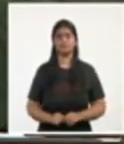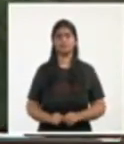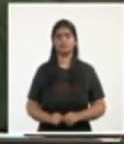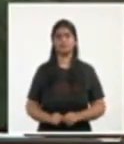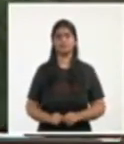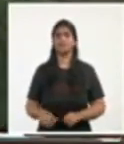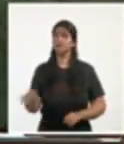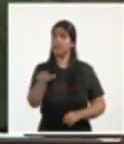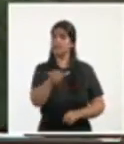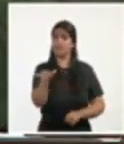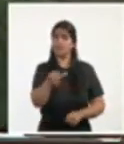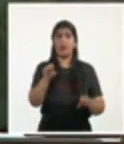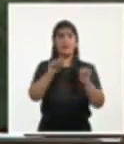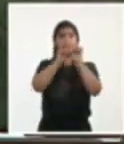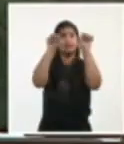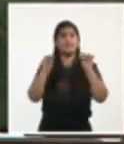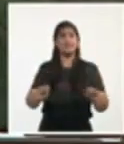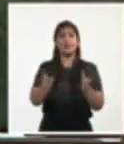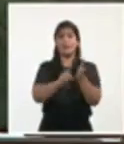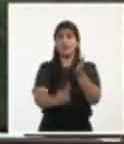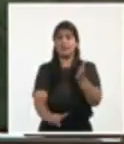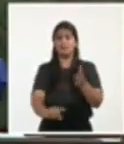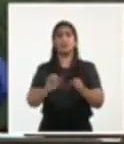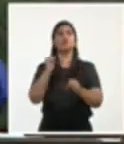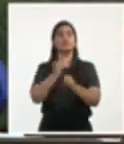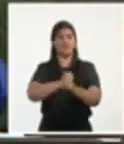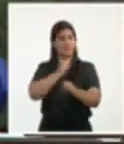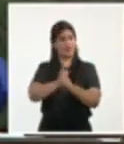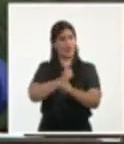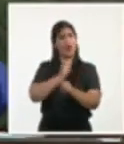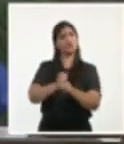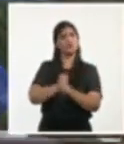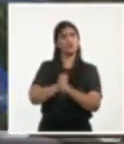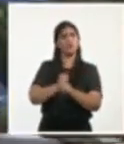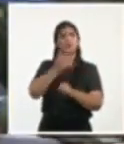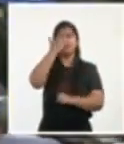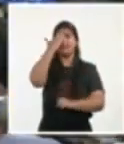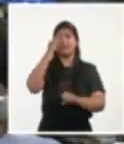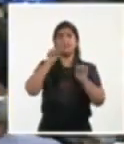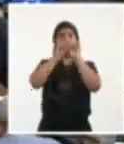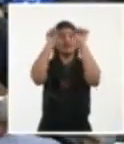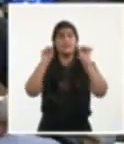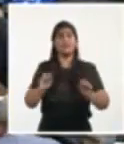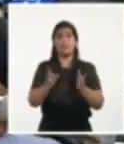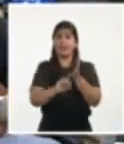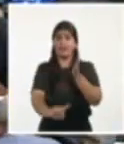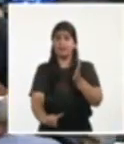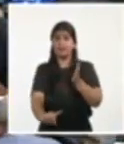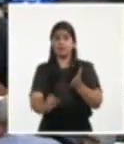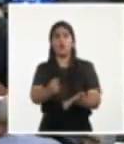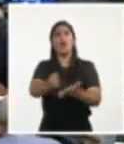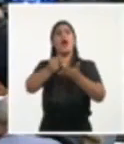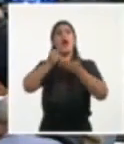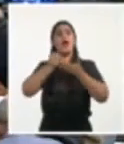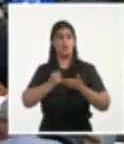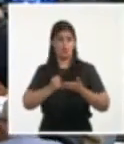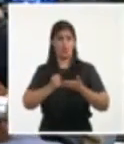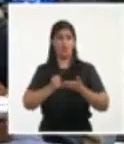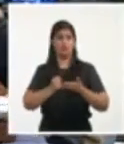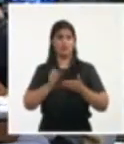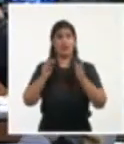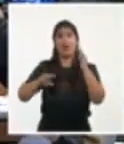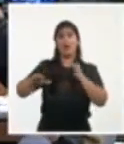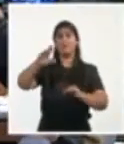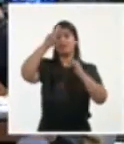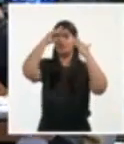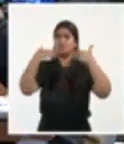Pero tenemos fortalezas, tenemos luces, tenemos nuestra vacuna ya, las otras que yo sé que también van a llegar a vacuna